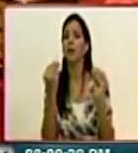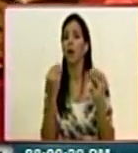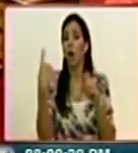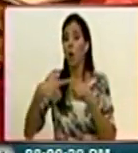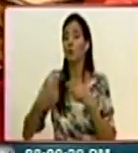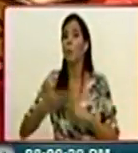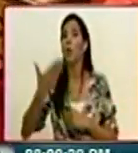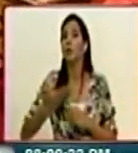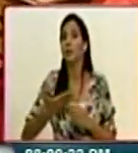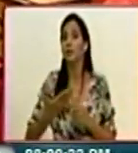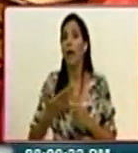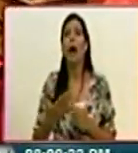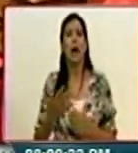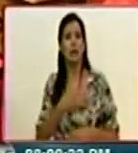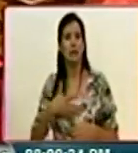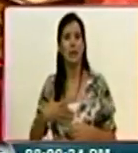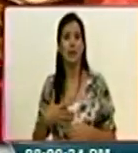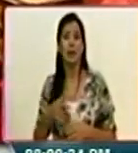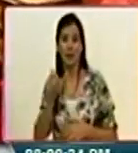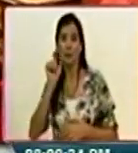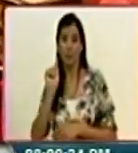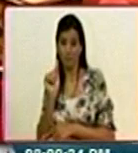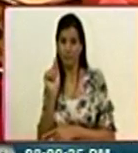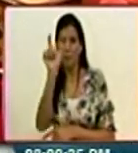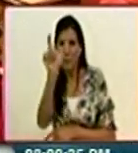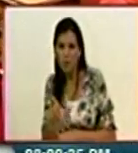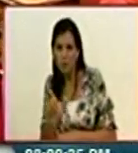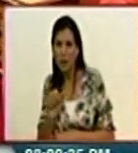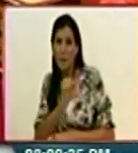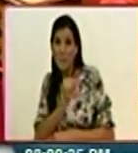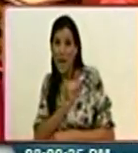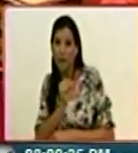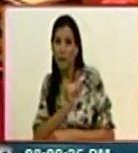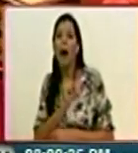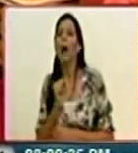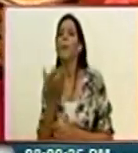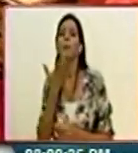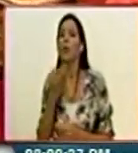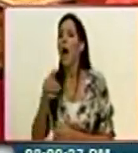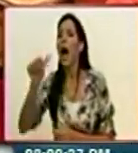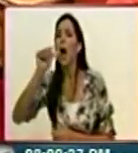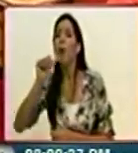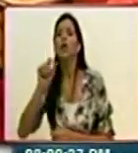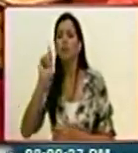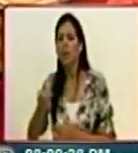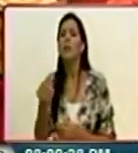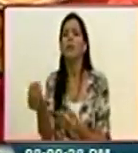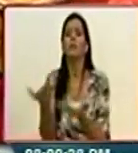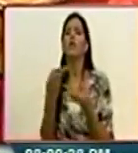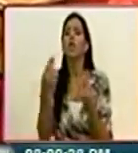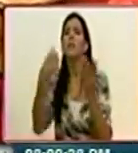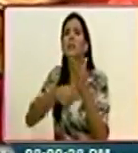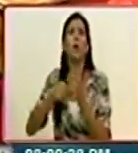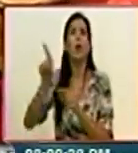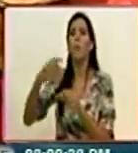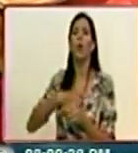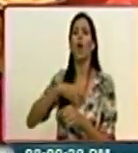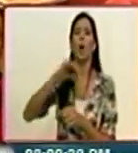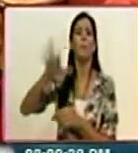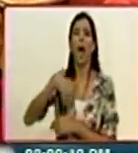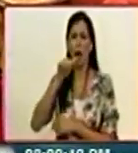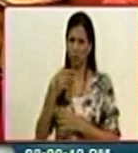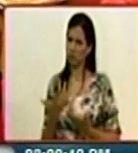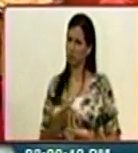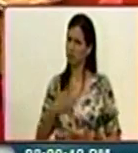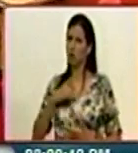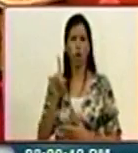básicos. Y entonces, como quieren causar intranquilidad al pueblo, entonces hasta para pedir un vaso de agua le piden el número de cédula. Esa no fue la instrucción que